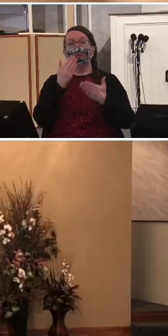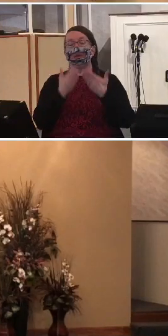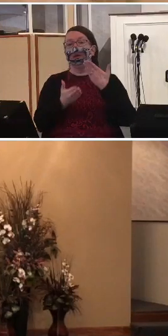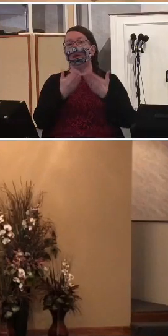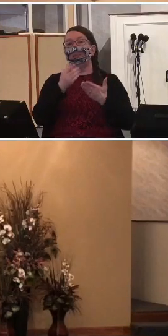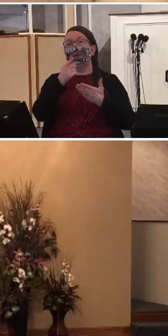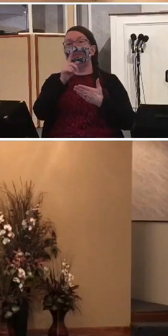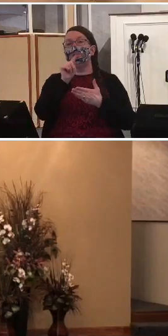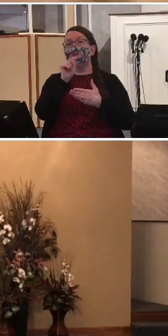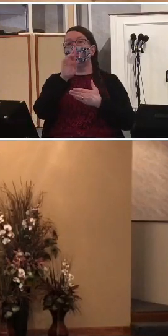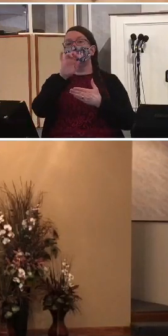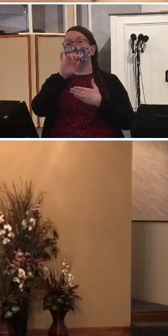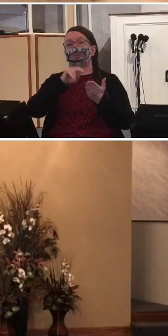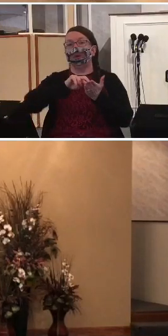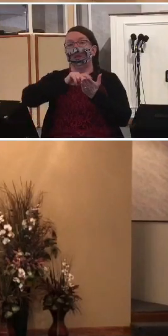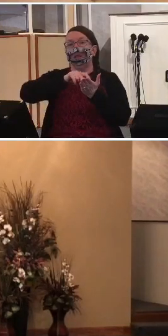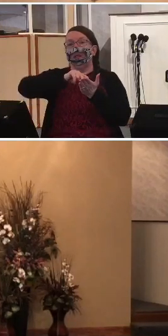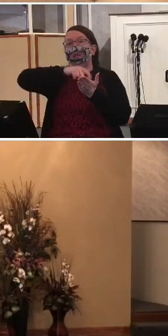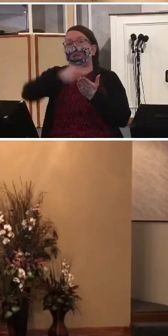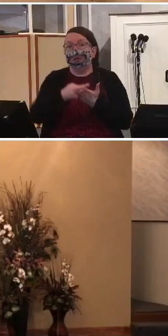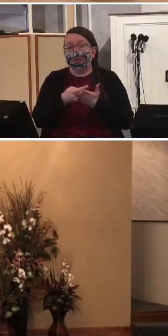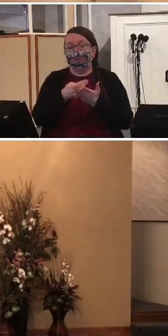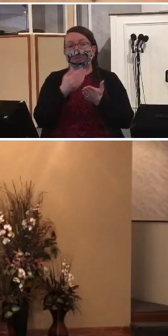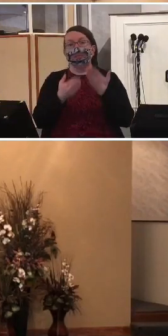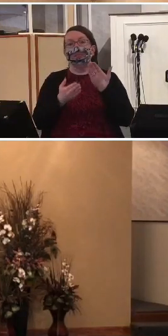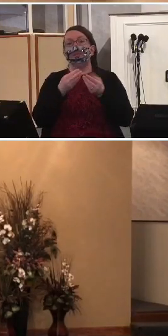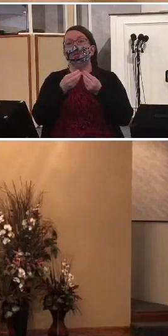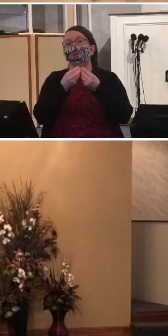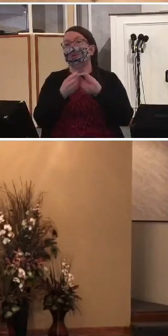Quizás te trompezaste, quizás fallaste, quizás te